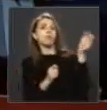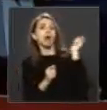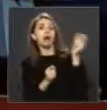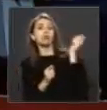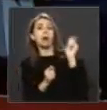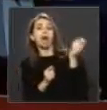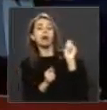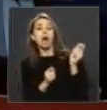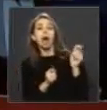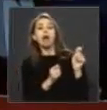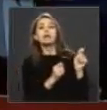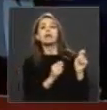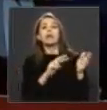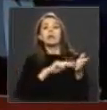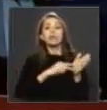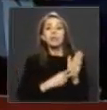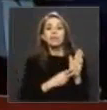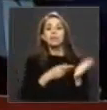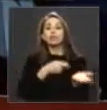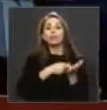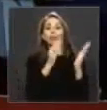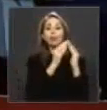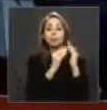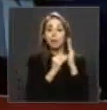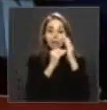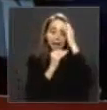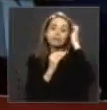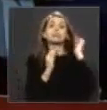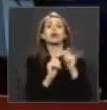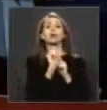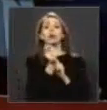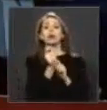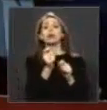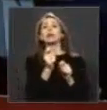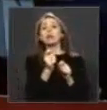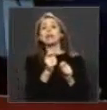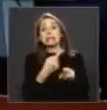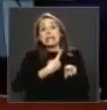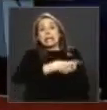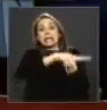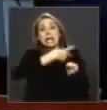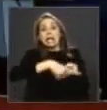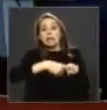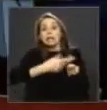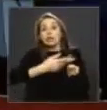de los dividendos hipotecarios. Y el crédito hipotecario, obviamente,